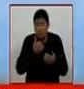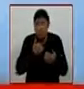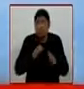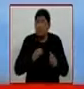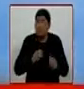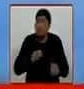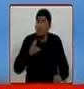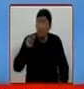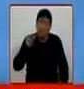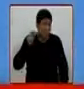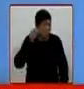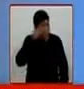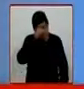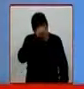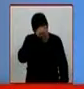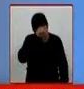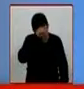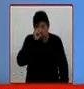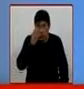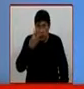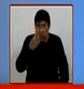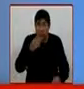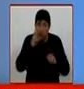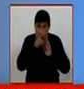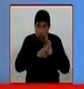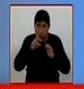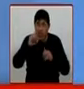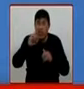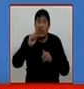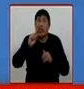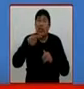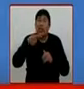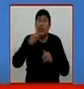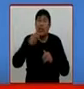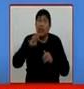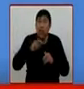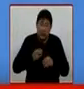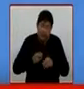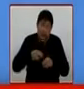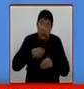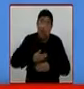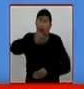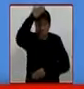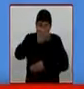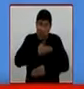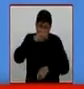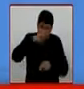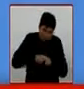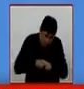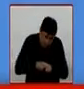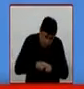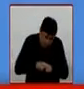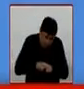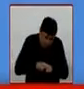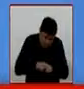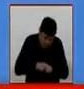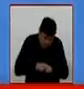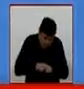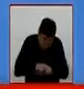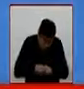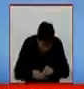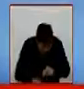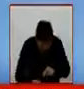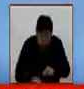autopsia. ¡No, no! En un segundo video se aprecia que Dagner se sienta en la ventana y después aparece colgado. Existe una